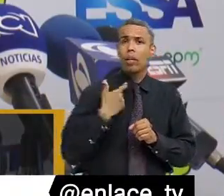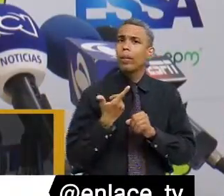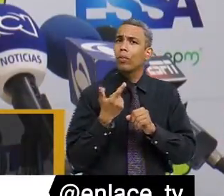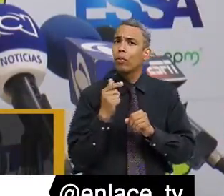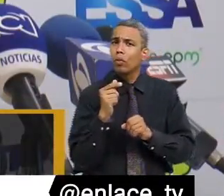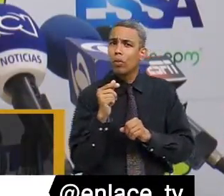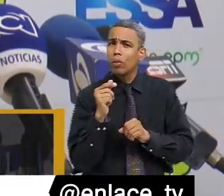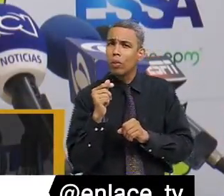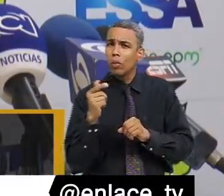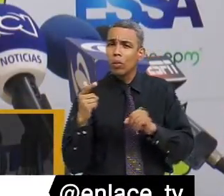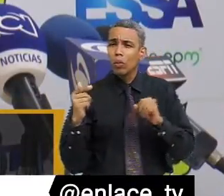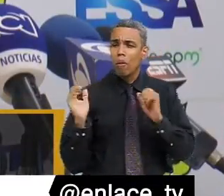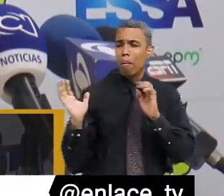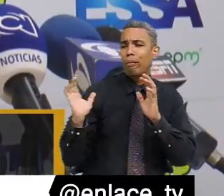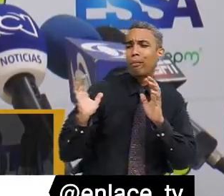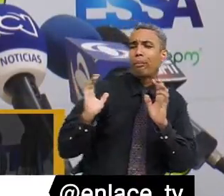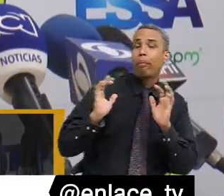llegó,